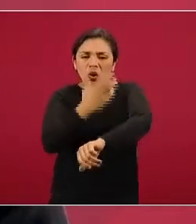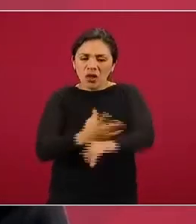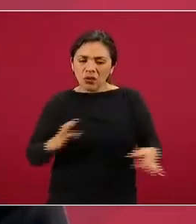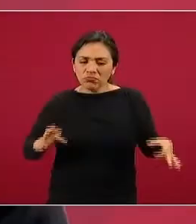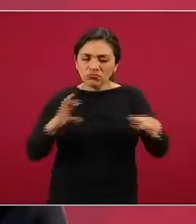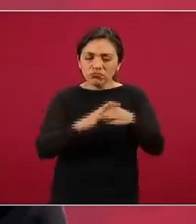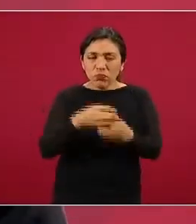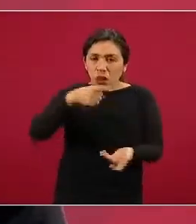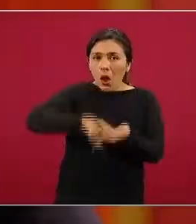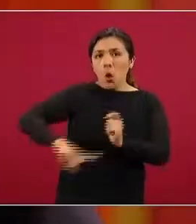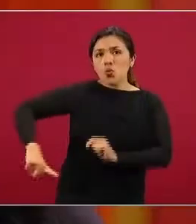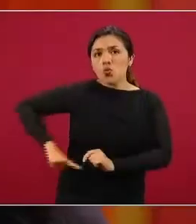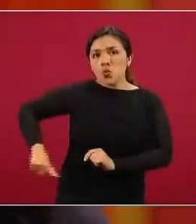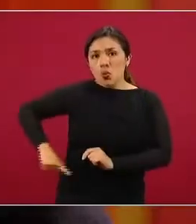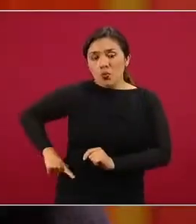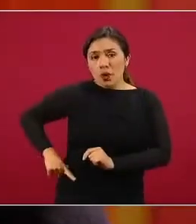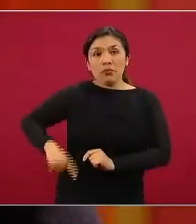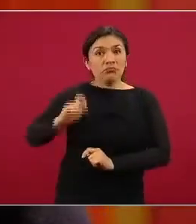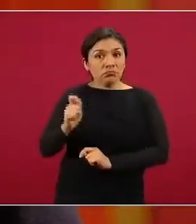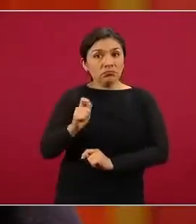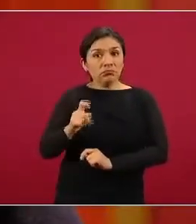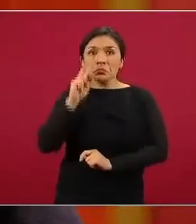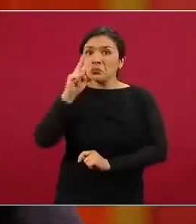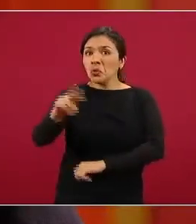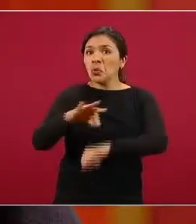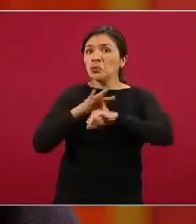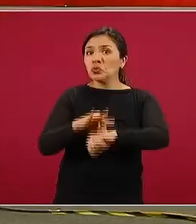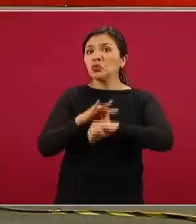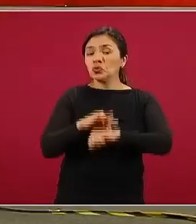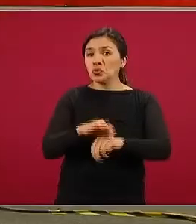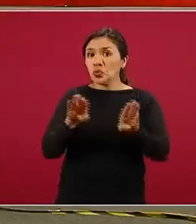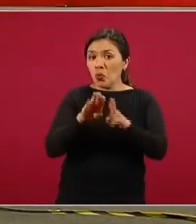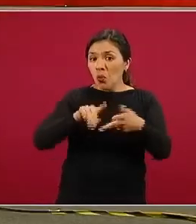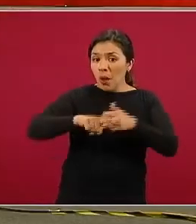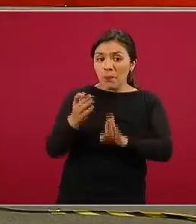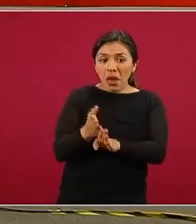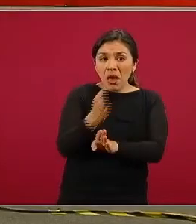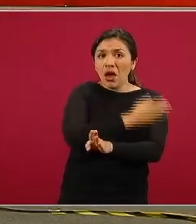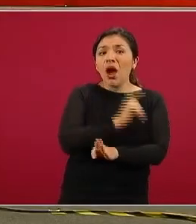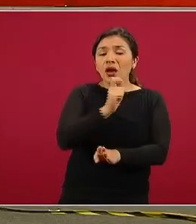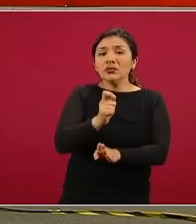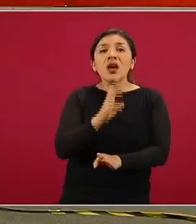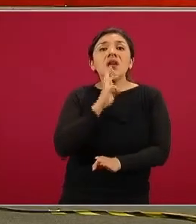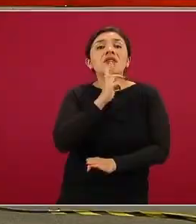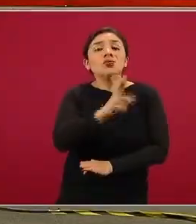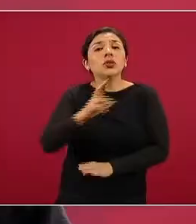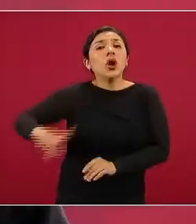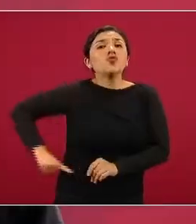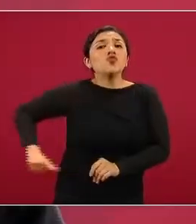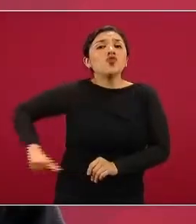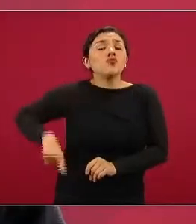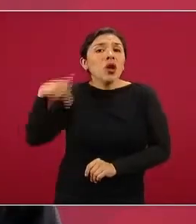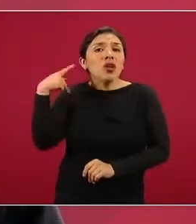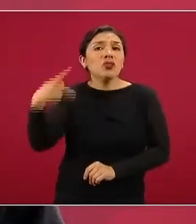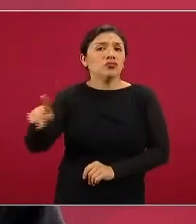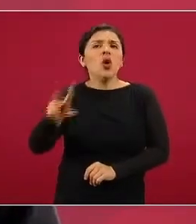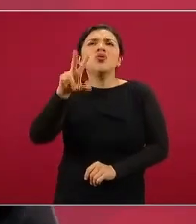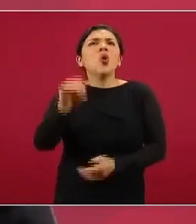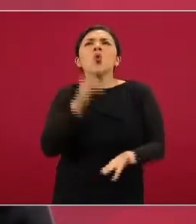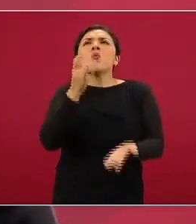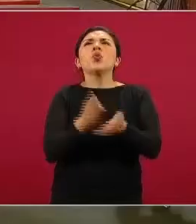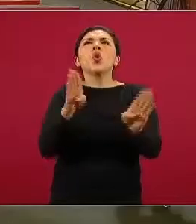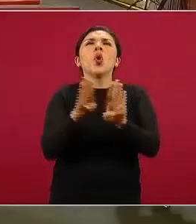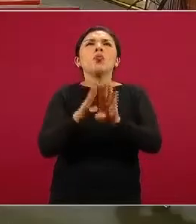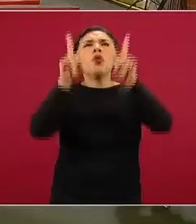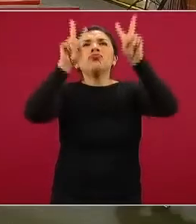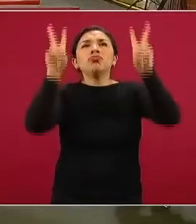al interior del gobierno. Es decir, se visualizó desde el inicio como una respuesta del Estado Nacional, no simplemente como un